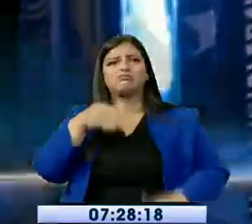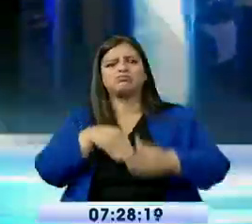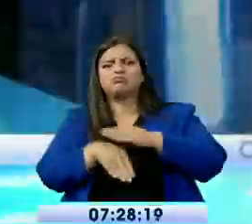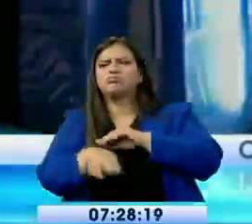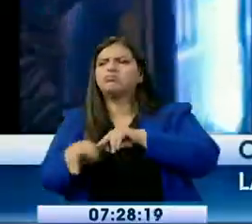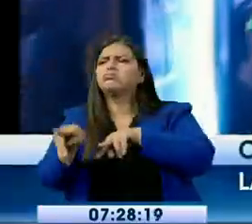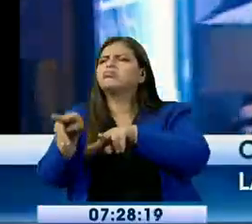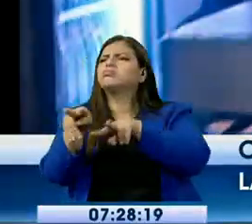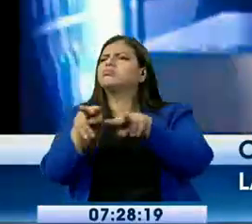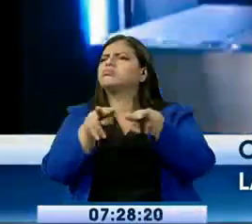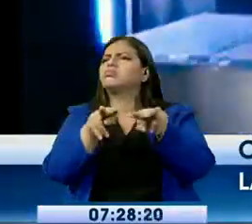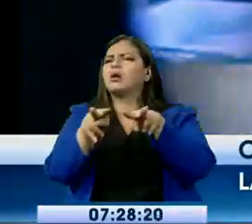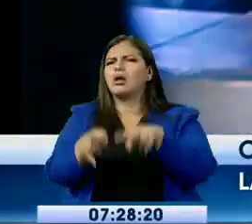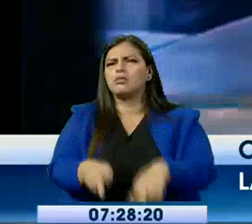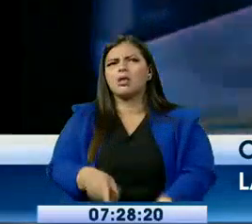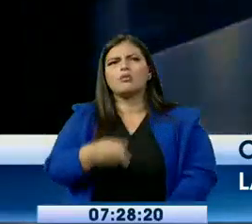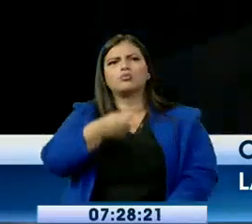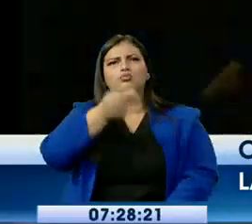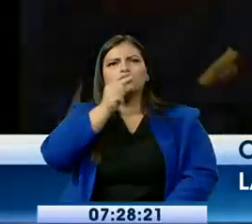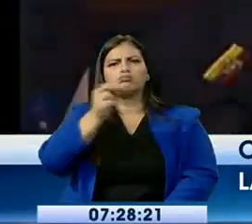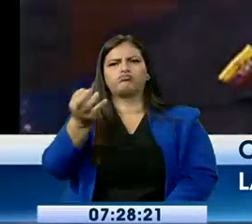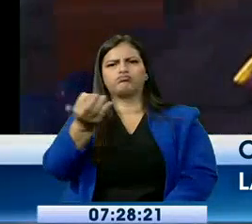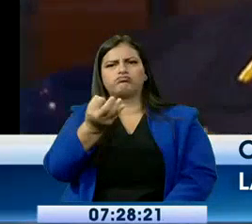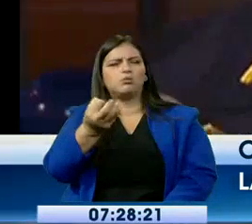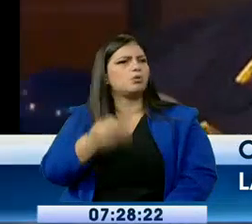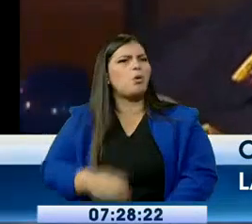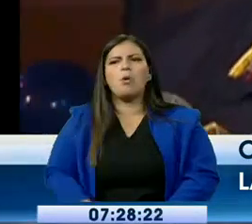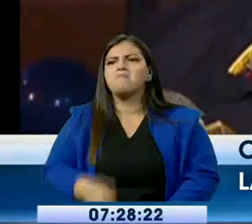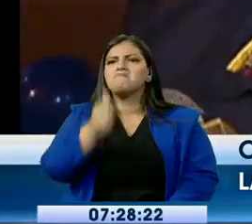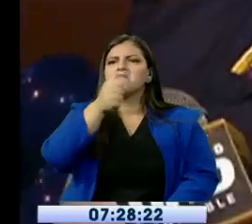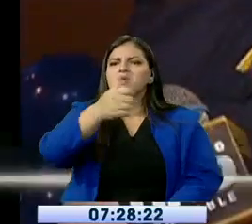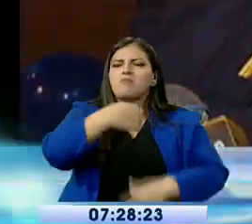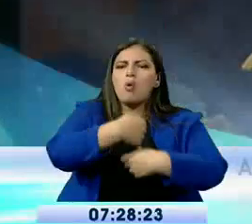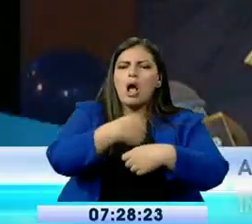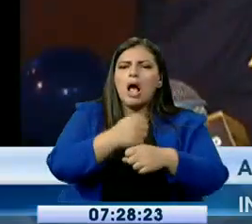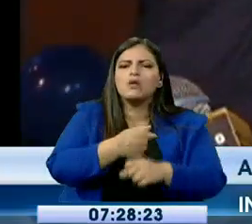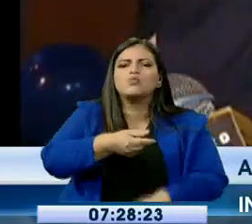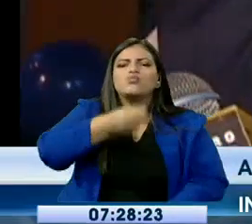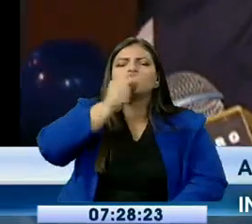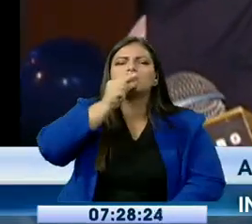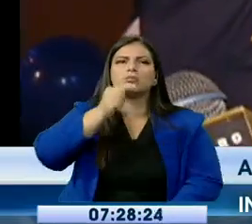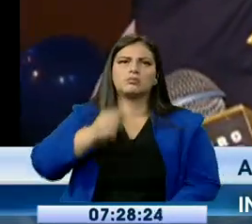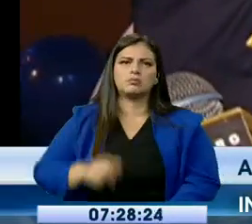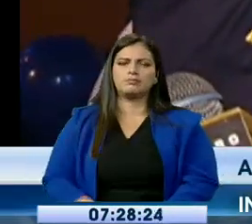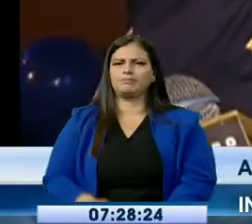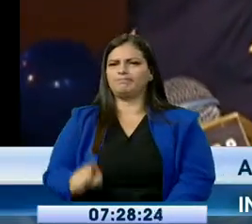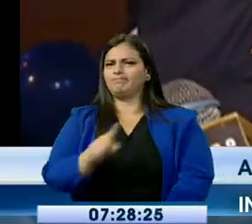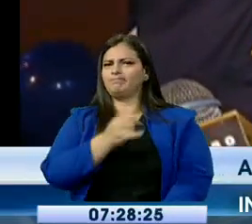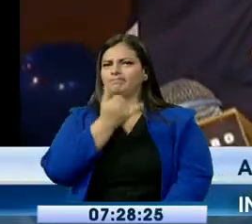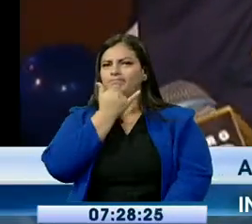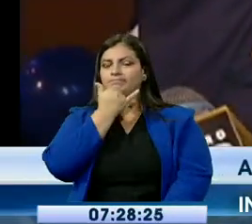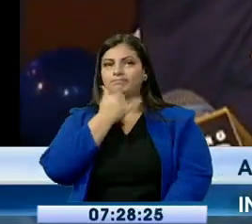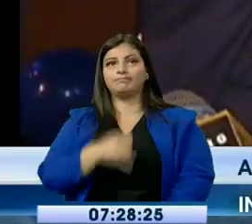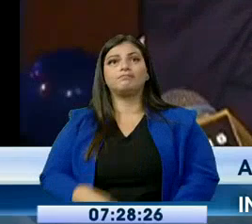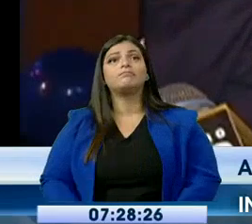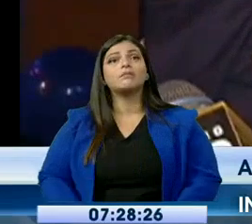en la clausura temporal de locales. Algunas discotecas fueron clausuradas porque se encontró